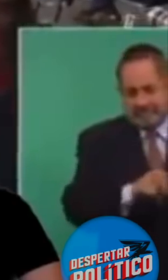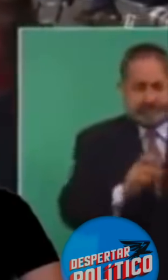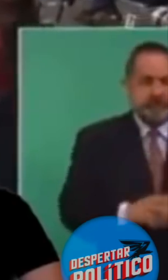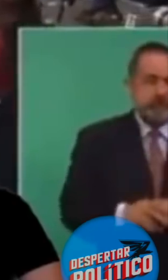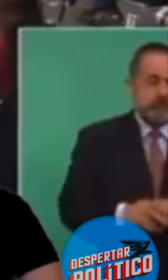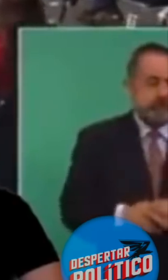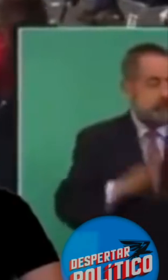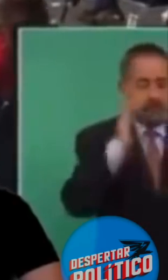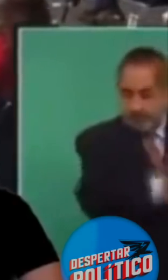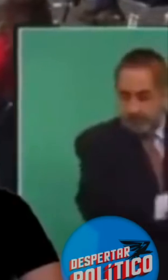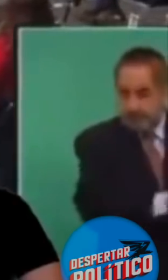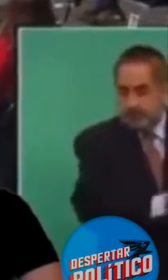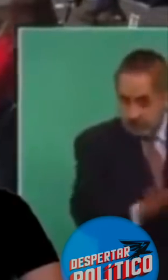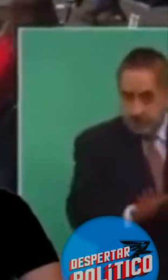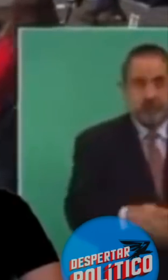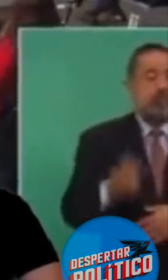Entonces, como ya no hay